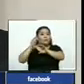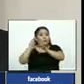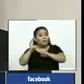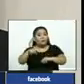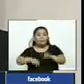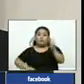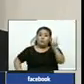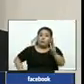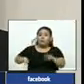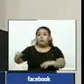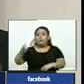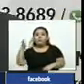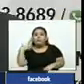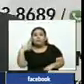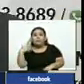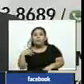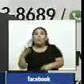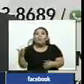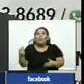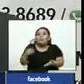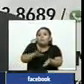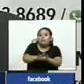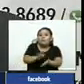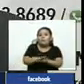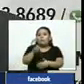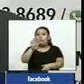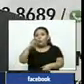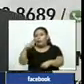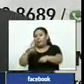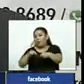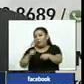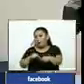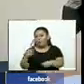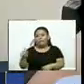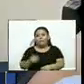San Salvador y San Miguel. La inversión es de $40.